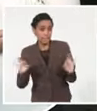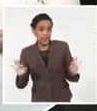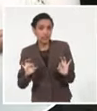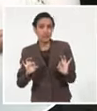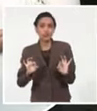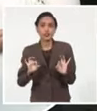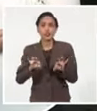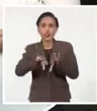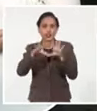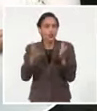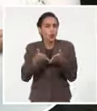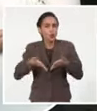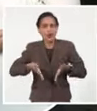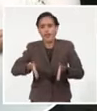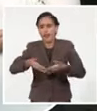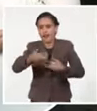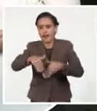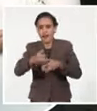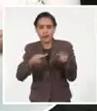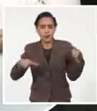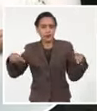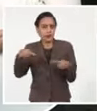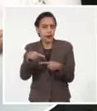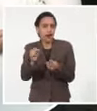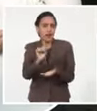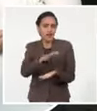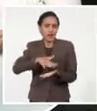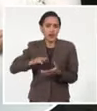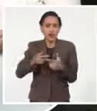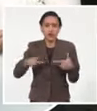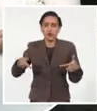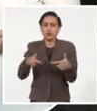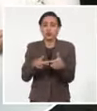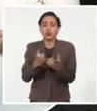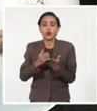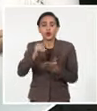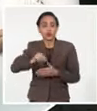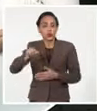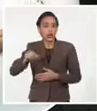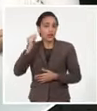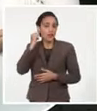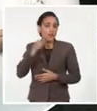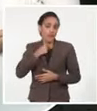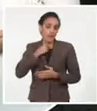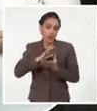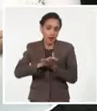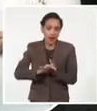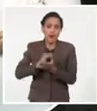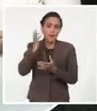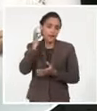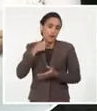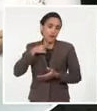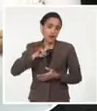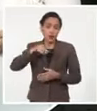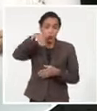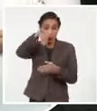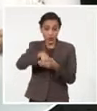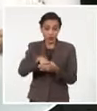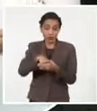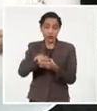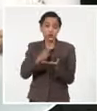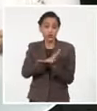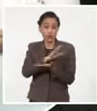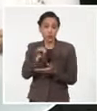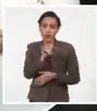todas las arterias principales, en los barrios, en los consejos populares. Nuestros estudiantes de la FEN, la FEU dentro de sus sedes educacionales también en la recuperación para